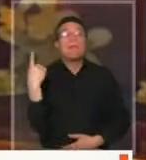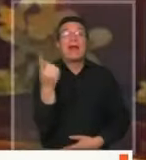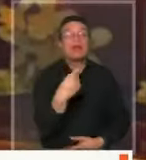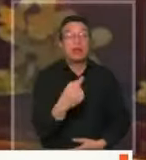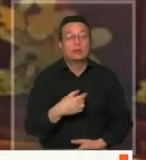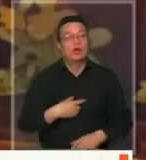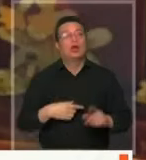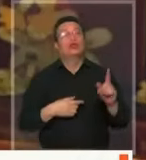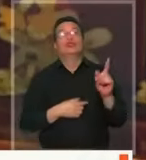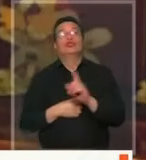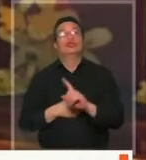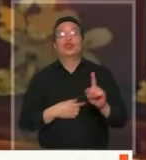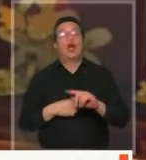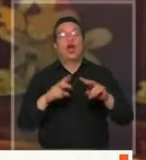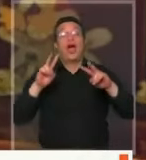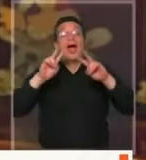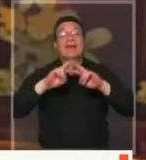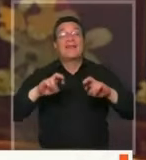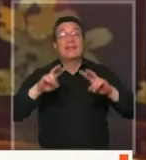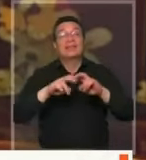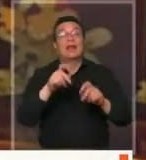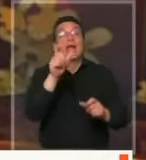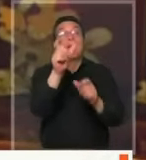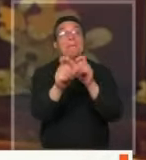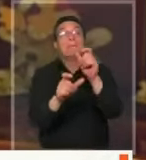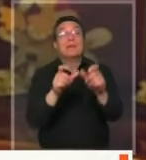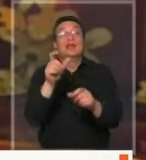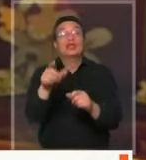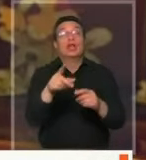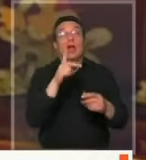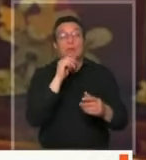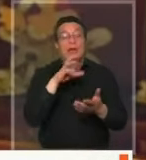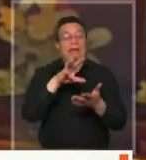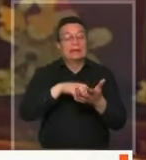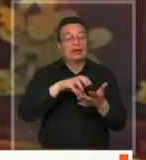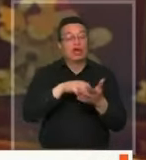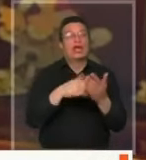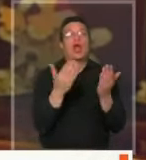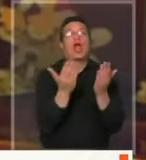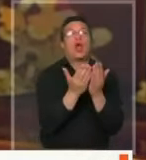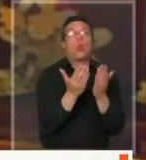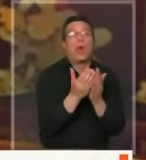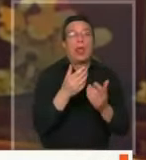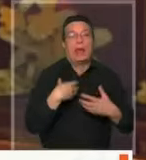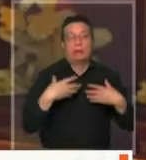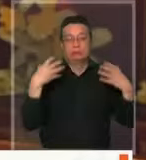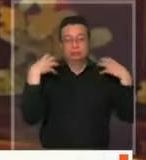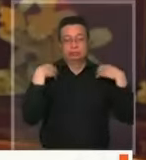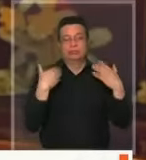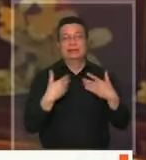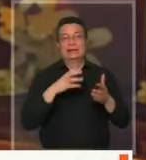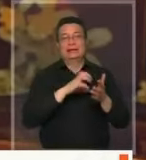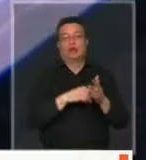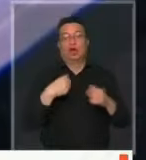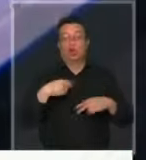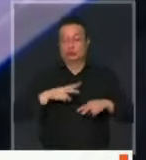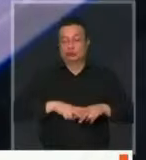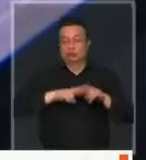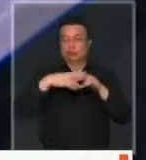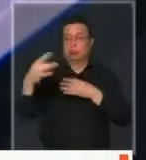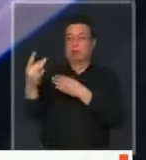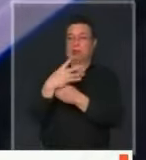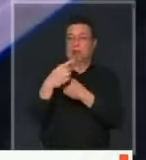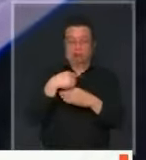vamos a revisar a personas que sean el tesorero del curso o la persona que junta el dinero